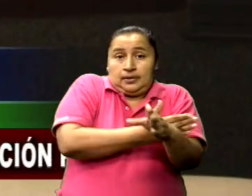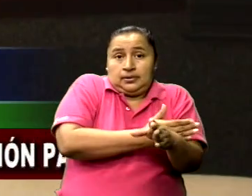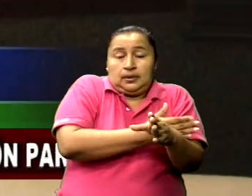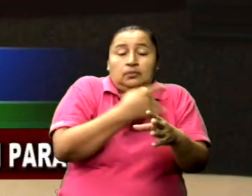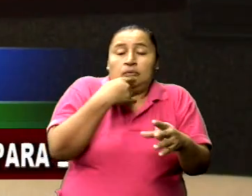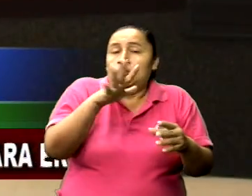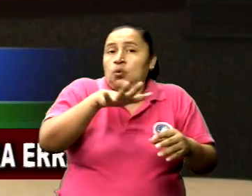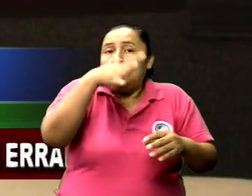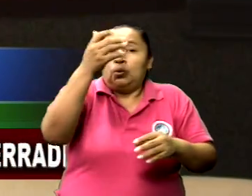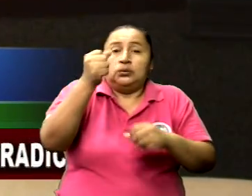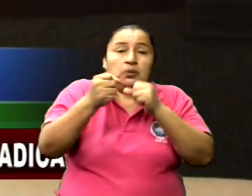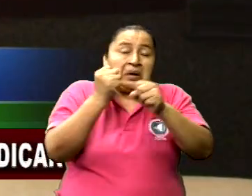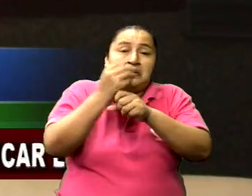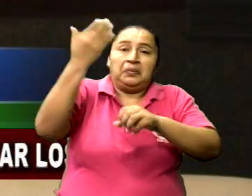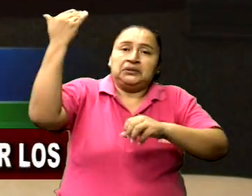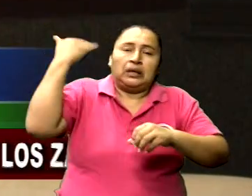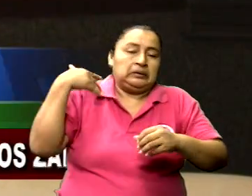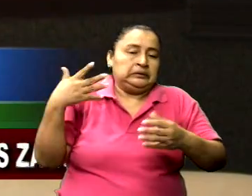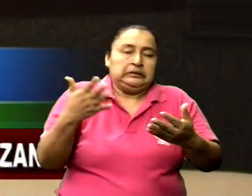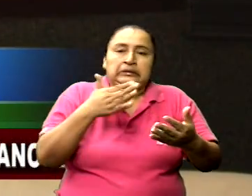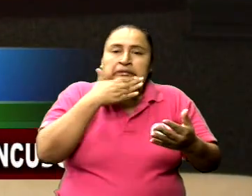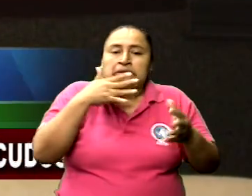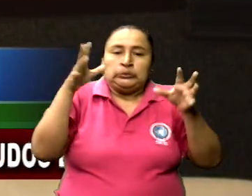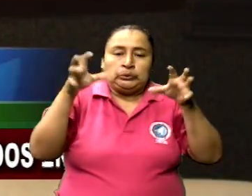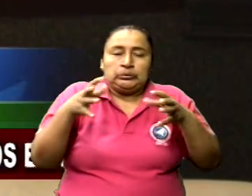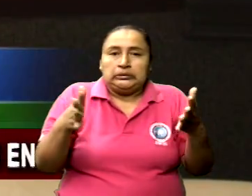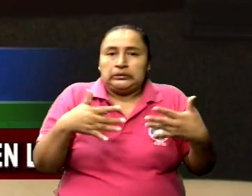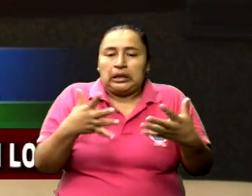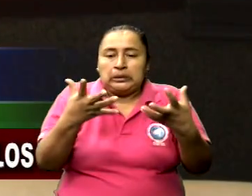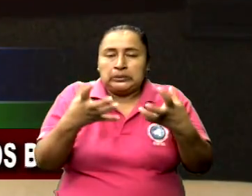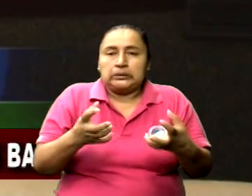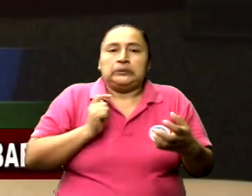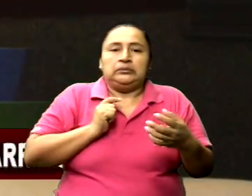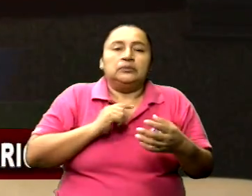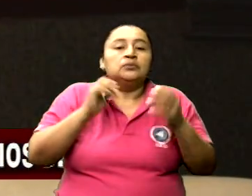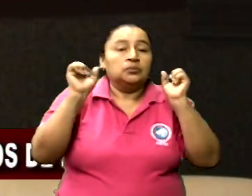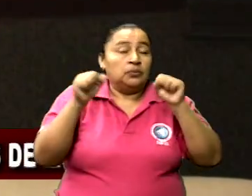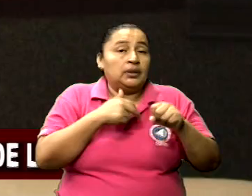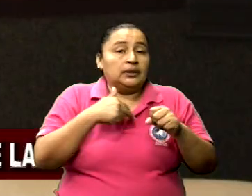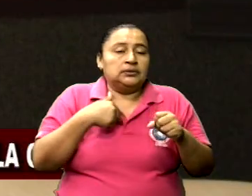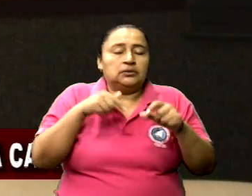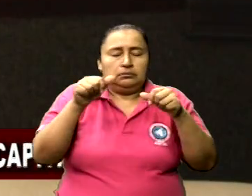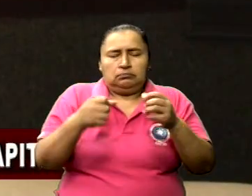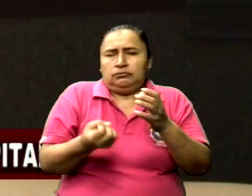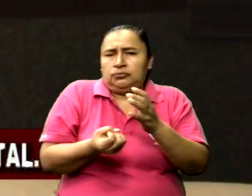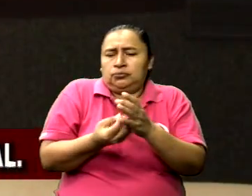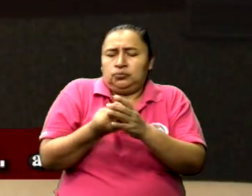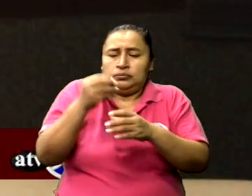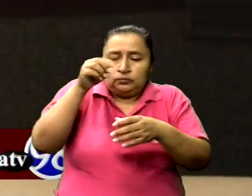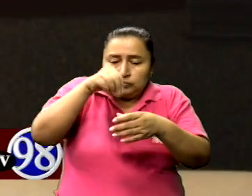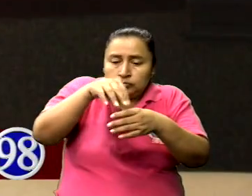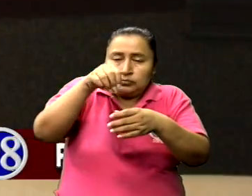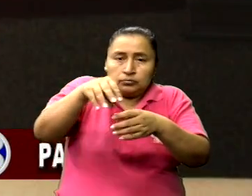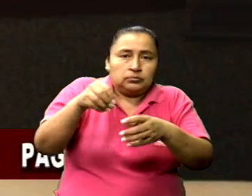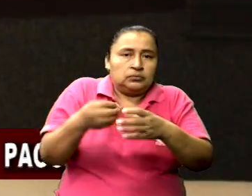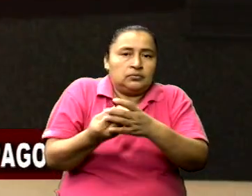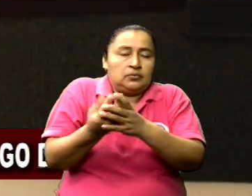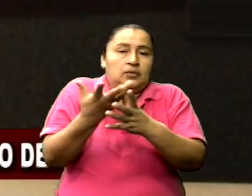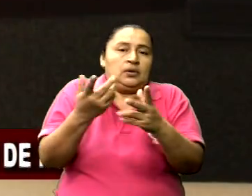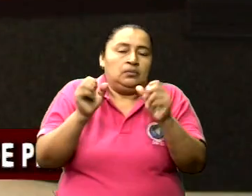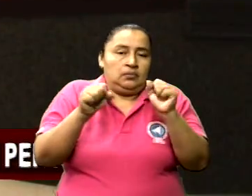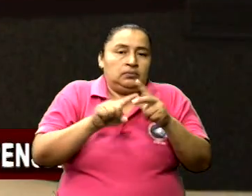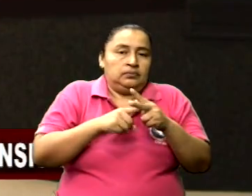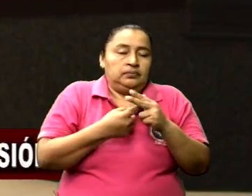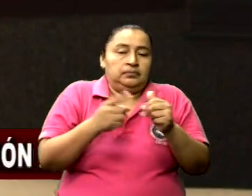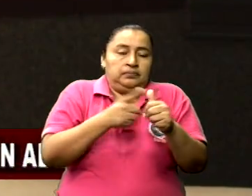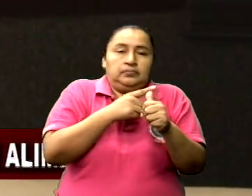lógicamente otro año, y para el lado de la agricultura, pues tener la posibilidad de sembrar también, digamos, la